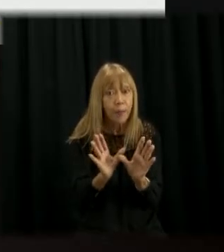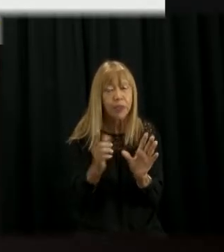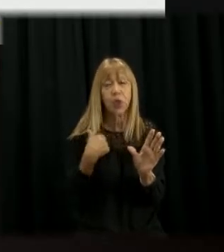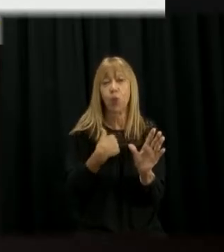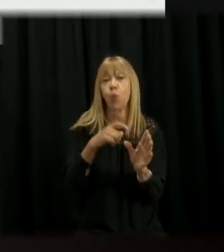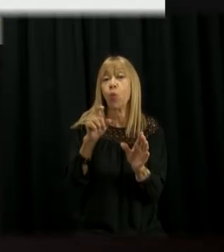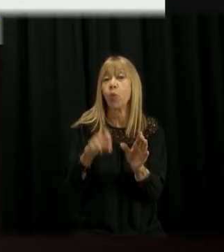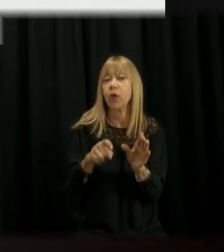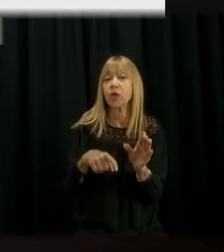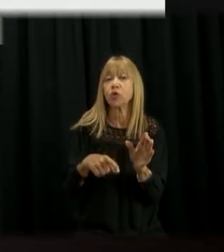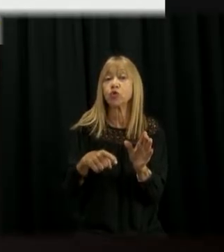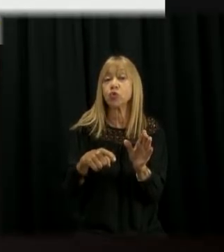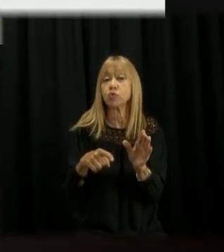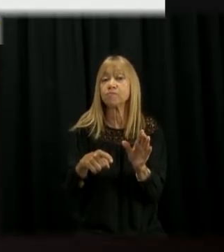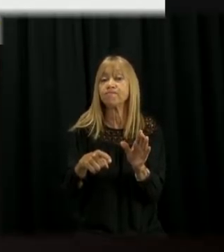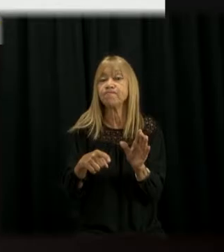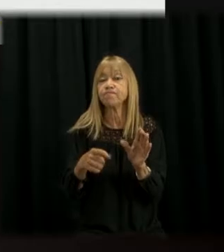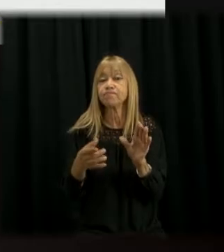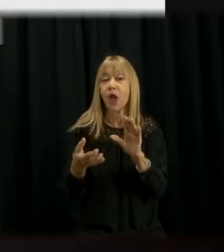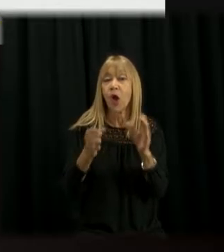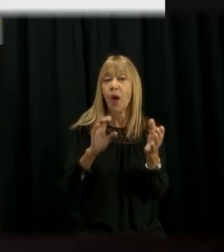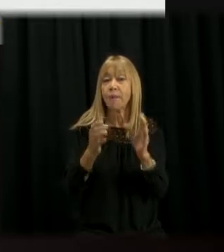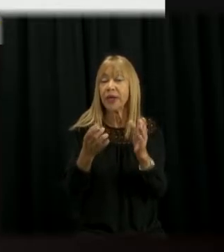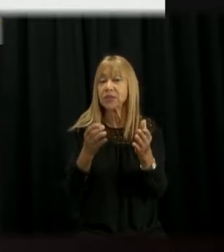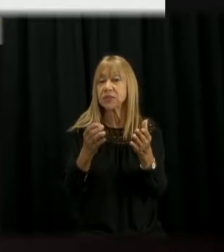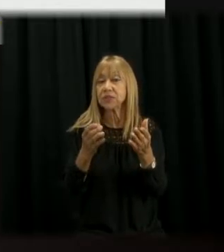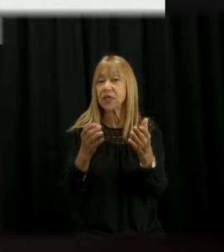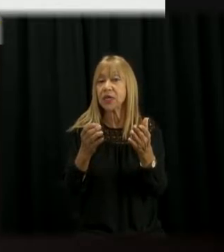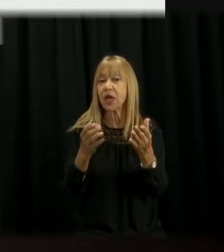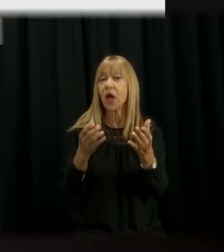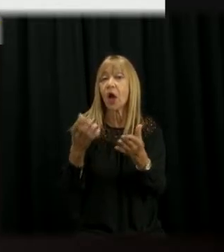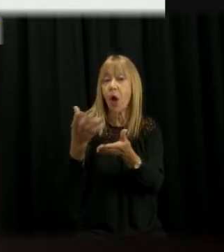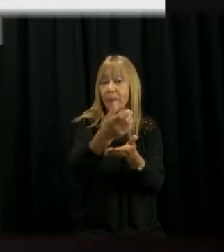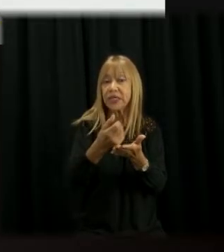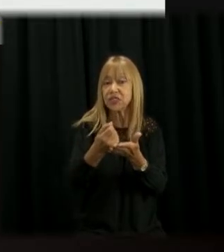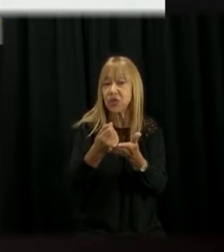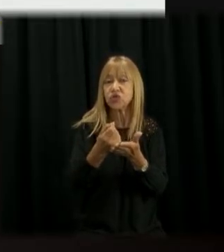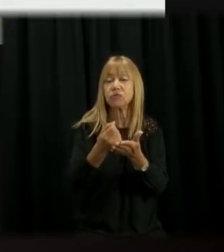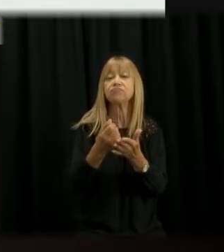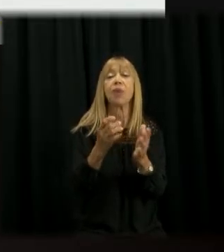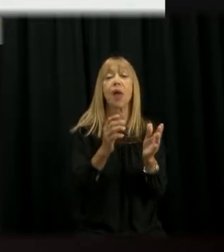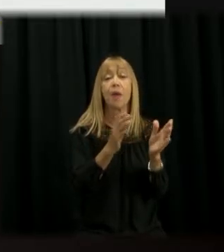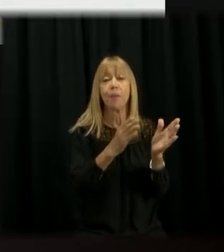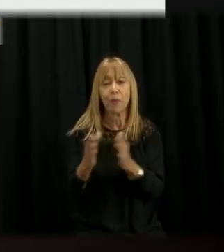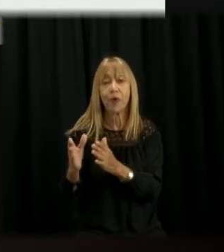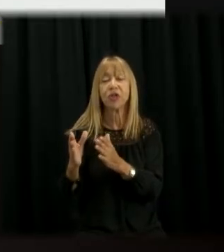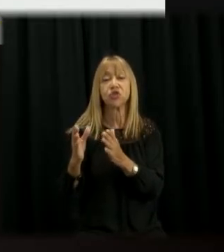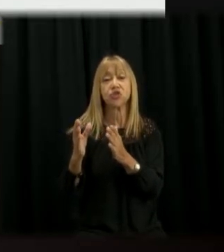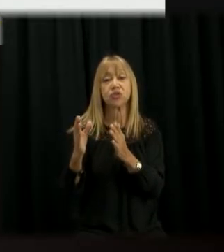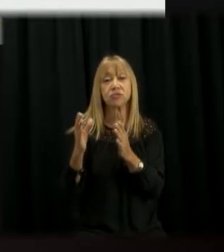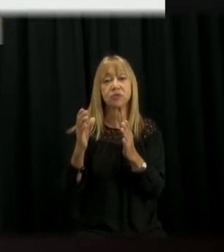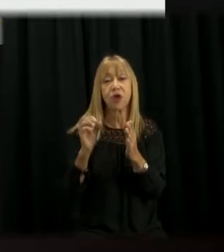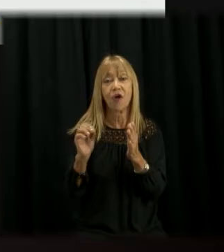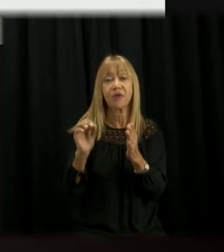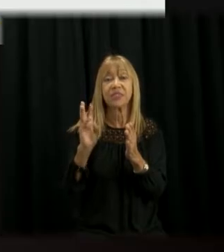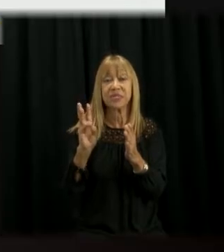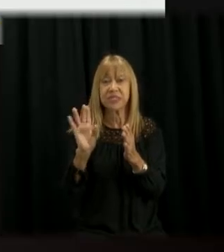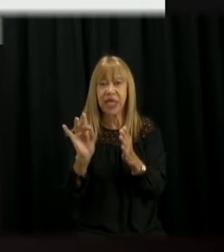También necesitamos incluir las cuentas por pagar, compensación acumulada,